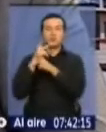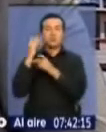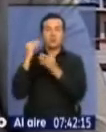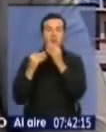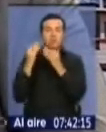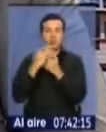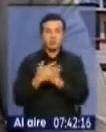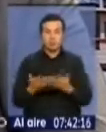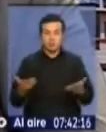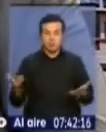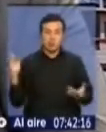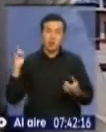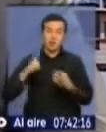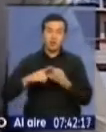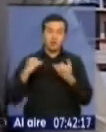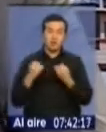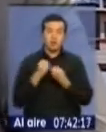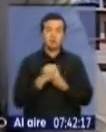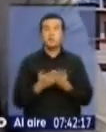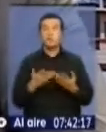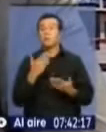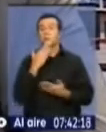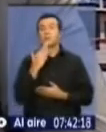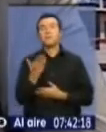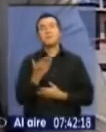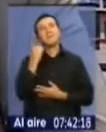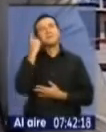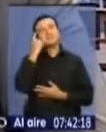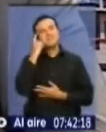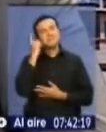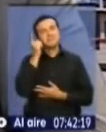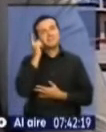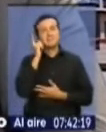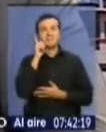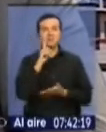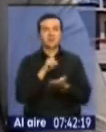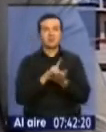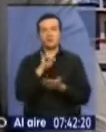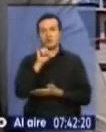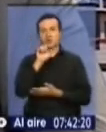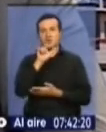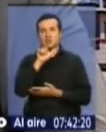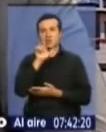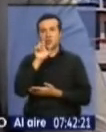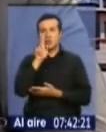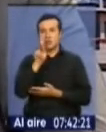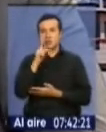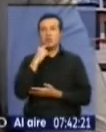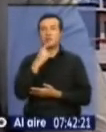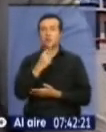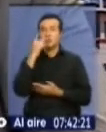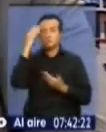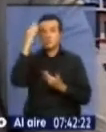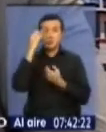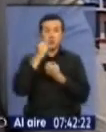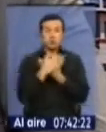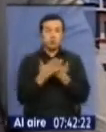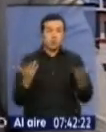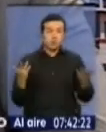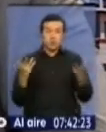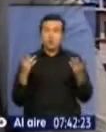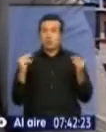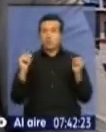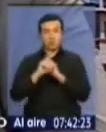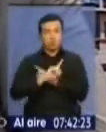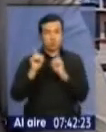duda. Entonces, se han constituido, mira, o sea, al punto que el doctor Yal ni siquiera puede negar la impregnación política cuando dice que no es tan